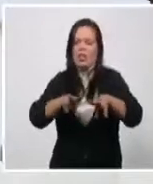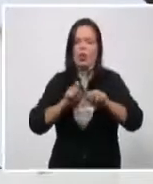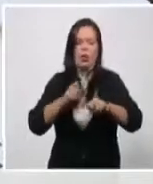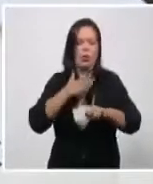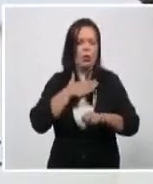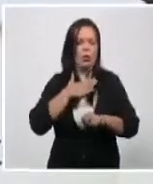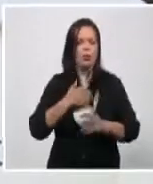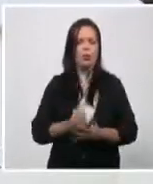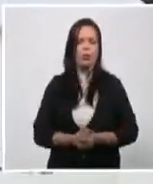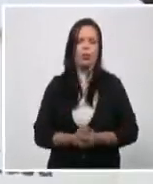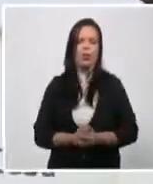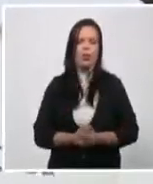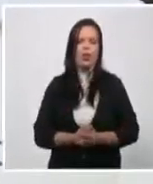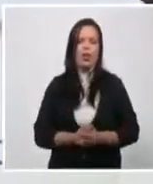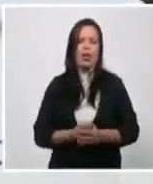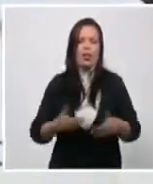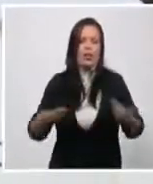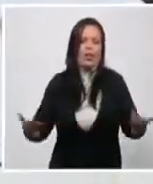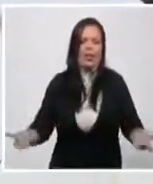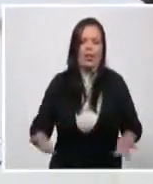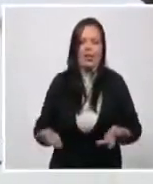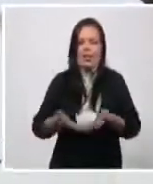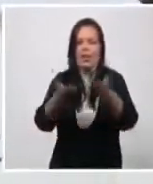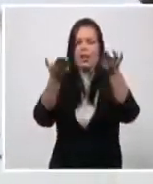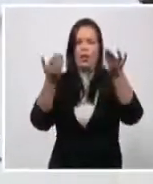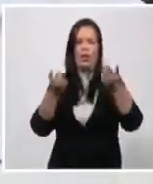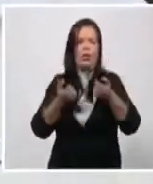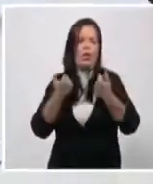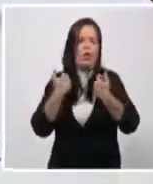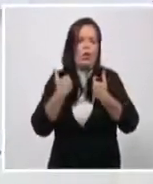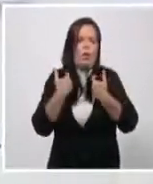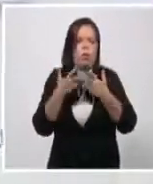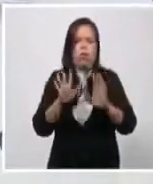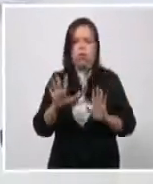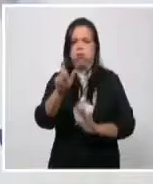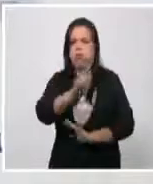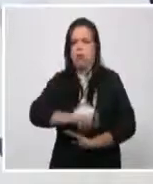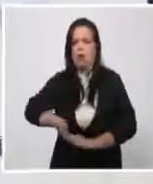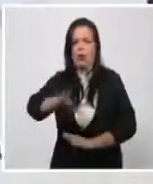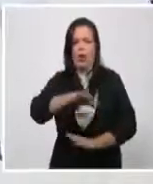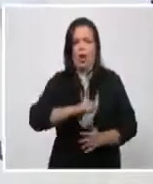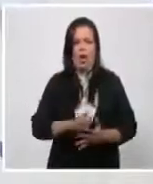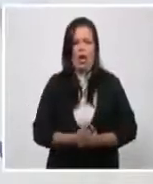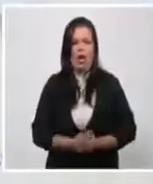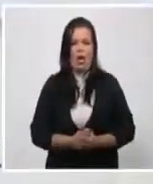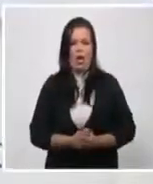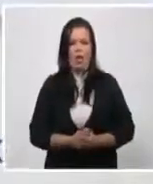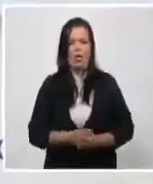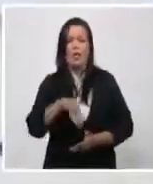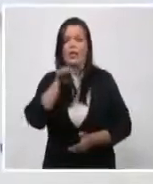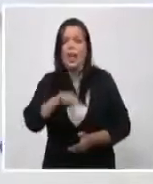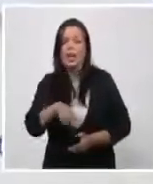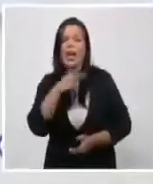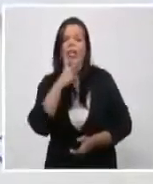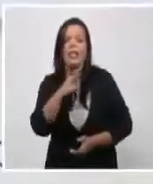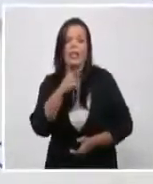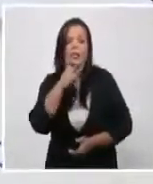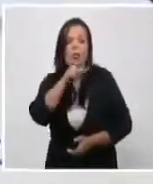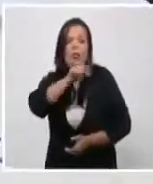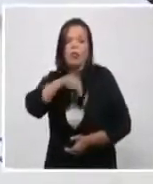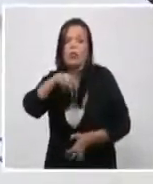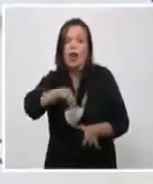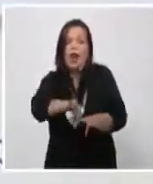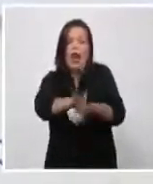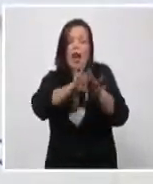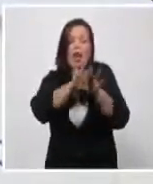con un desarrollo imponente en todos los ámbitos de la sociedad. Y con pacientes críticos de COVID en zona